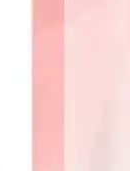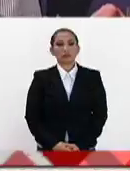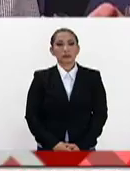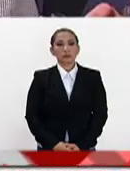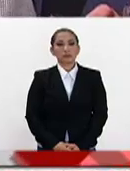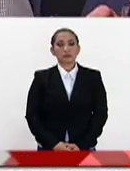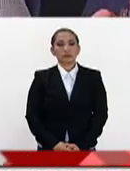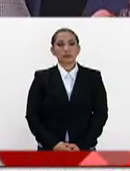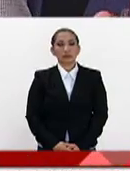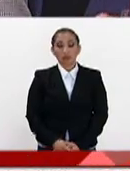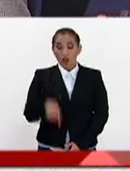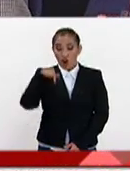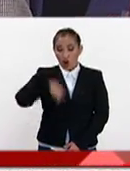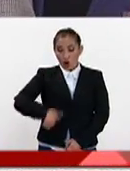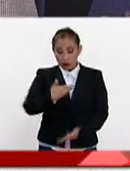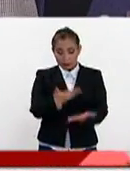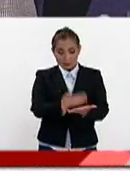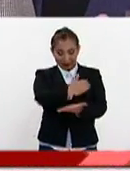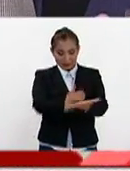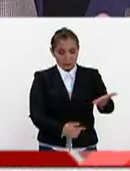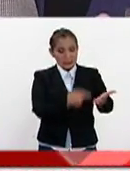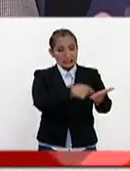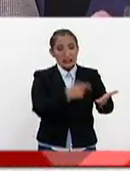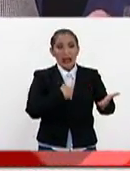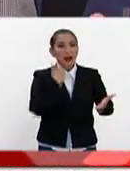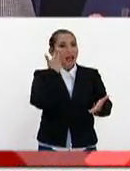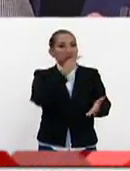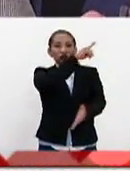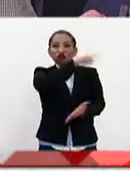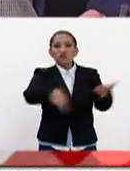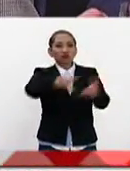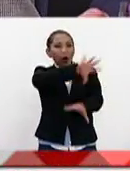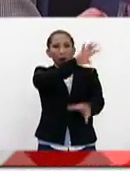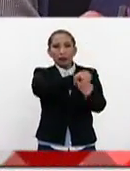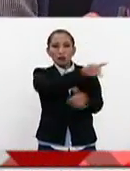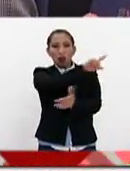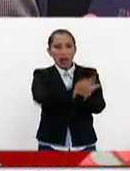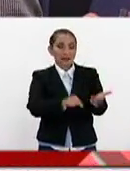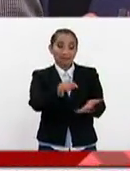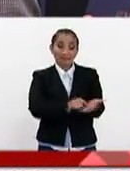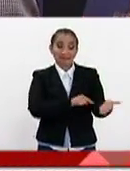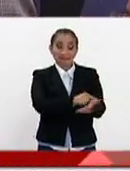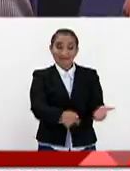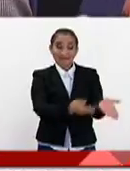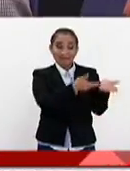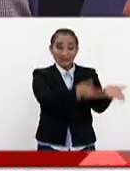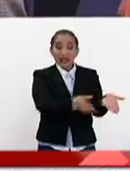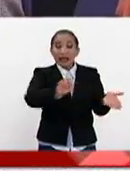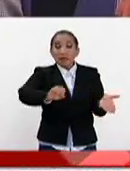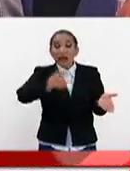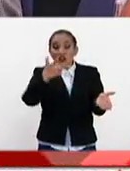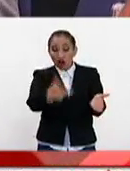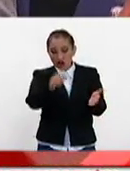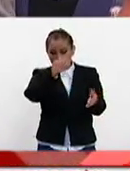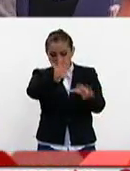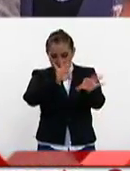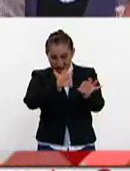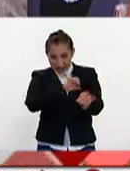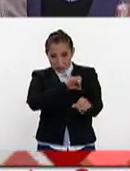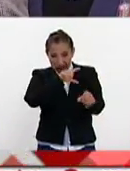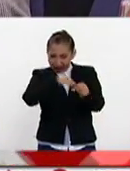El recurso que hoy presentamos impugna la totalidad de la ley, pero también 28 de